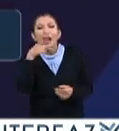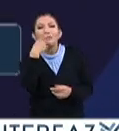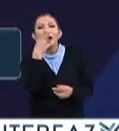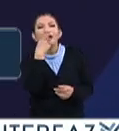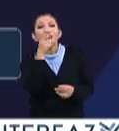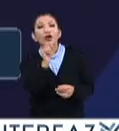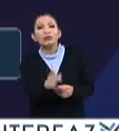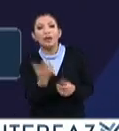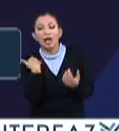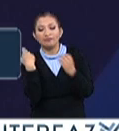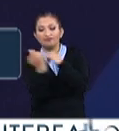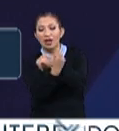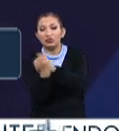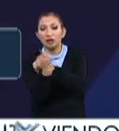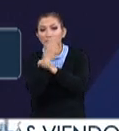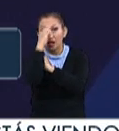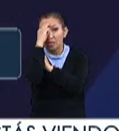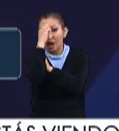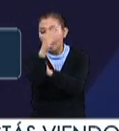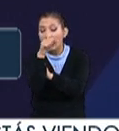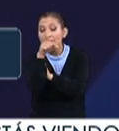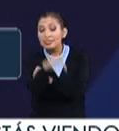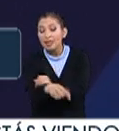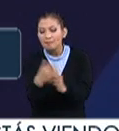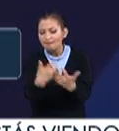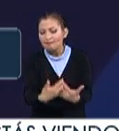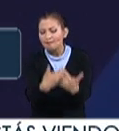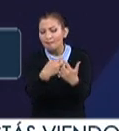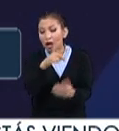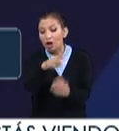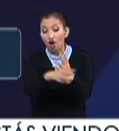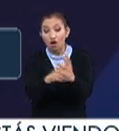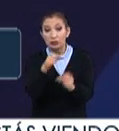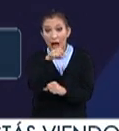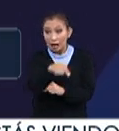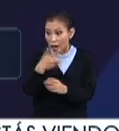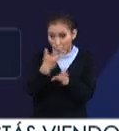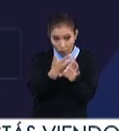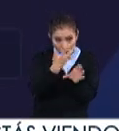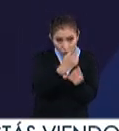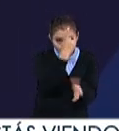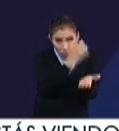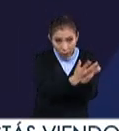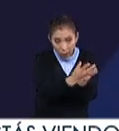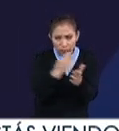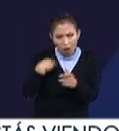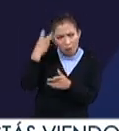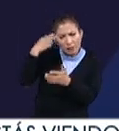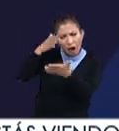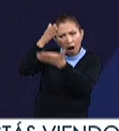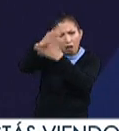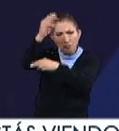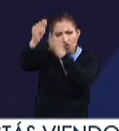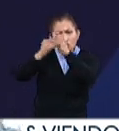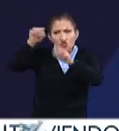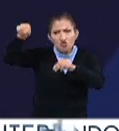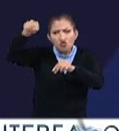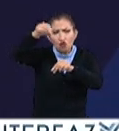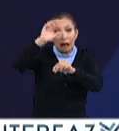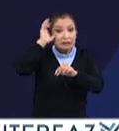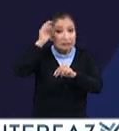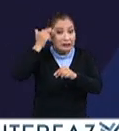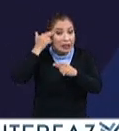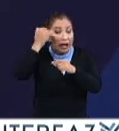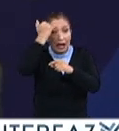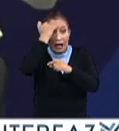Estamos hablando de automatización inteligente y ese tipo de cosas que no solo está en Estados Unidos. Yo he viajado por todo el mundo. En